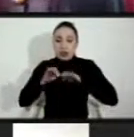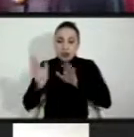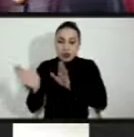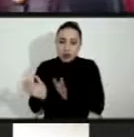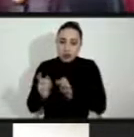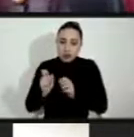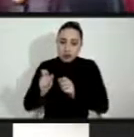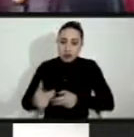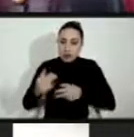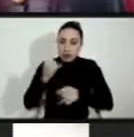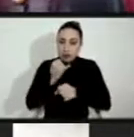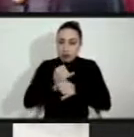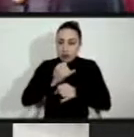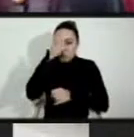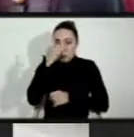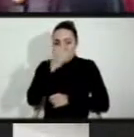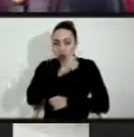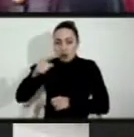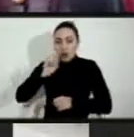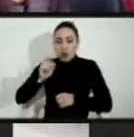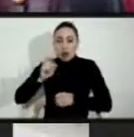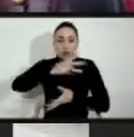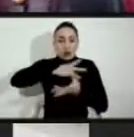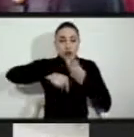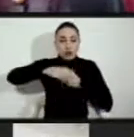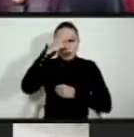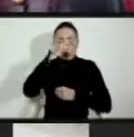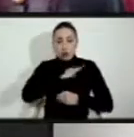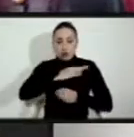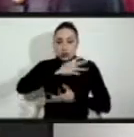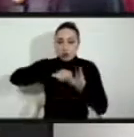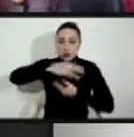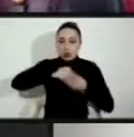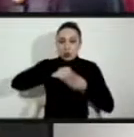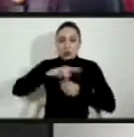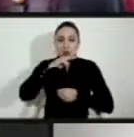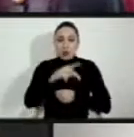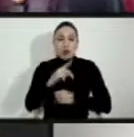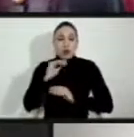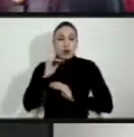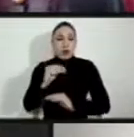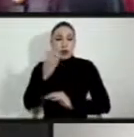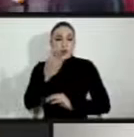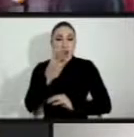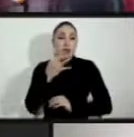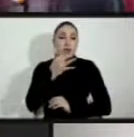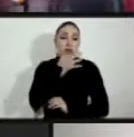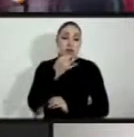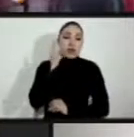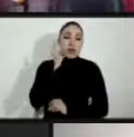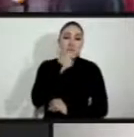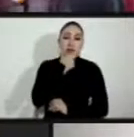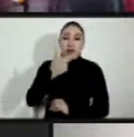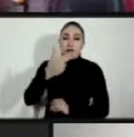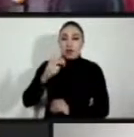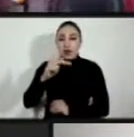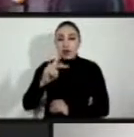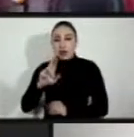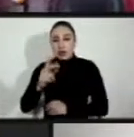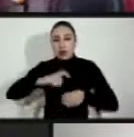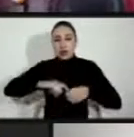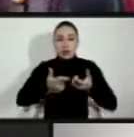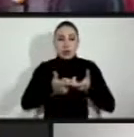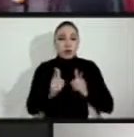económica de la Ciudad de México. Se concede el uso de la palabra al diputado Héctor Barrera Marmolejo, integrante del Grupo Parlamentario del Partido de Acción Nacional, hasta